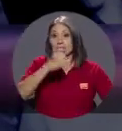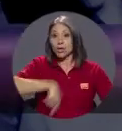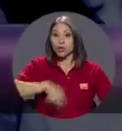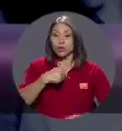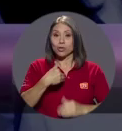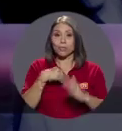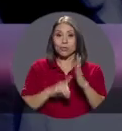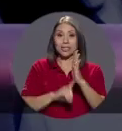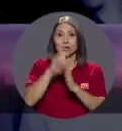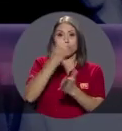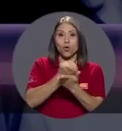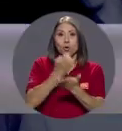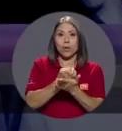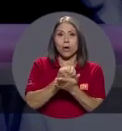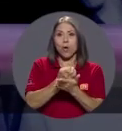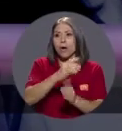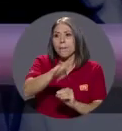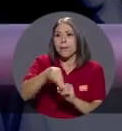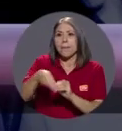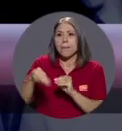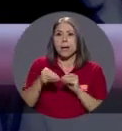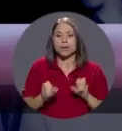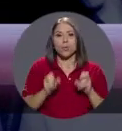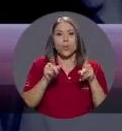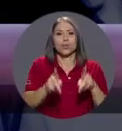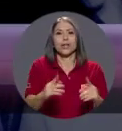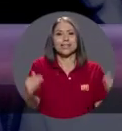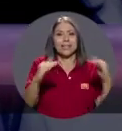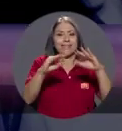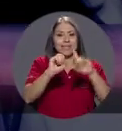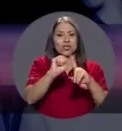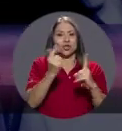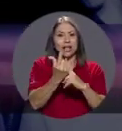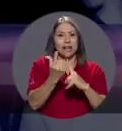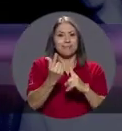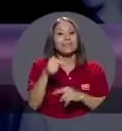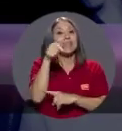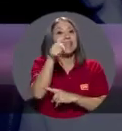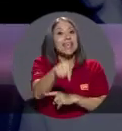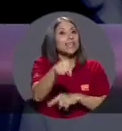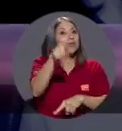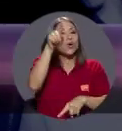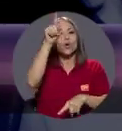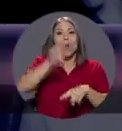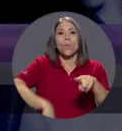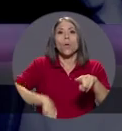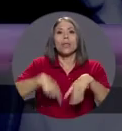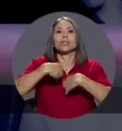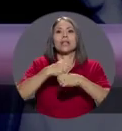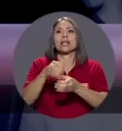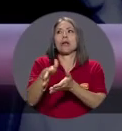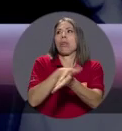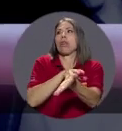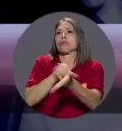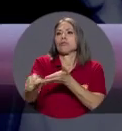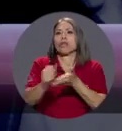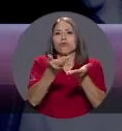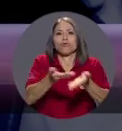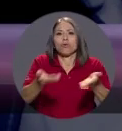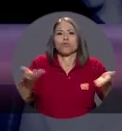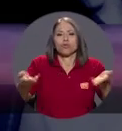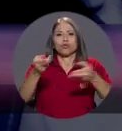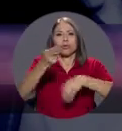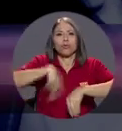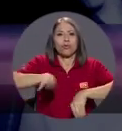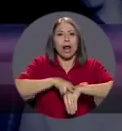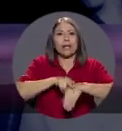desarrollo económico, vamos a tener, a su vez, cada vez más oportunidades a nivel social. Y obviamente esto no lo podemos hacer en detrimento de nuestros